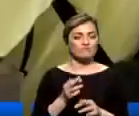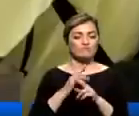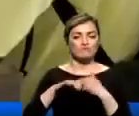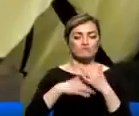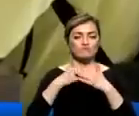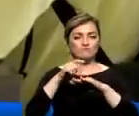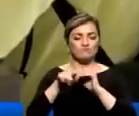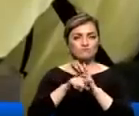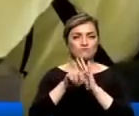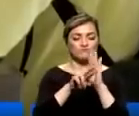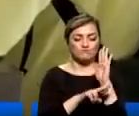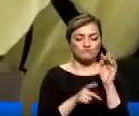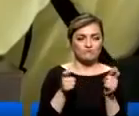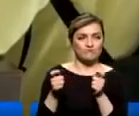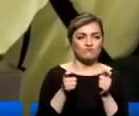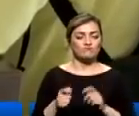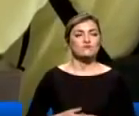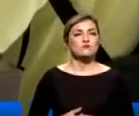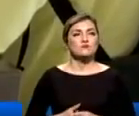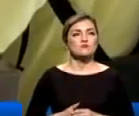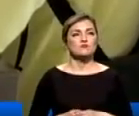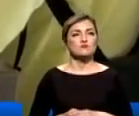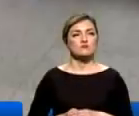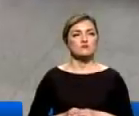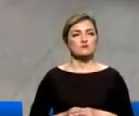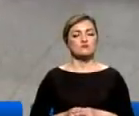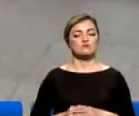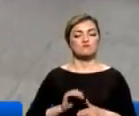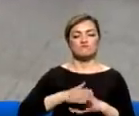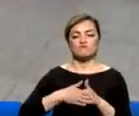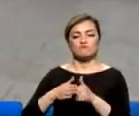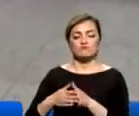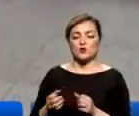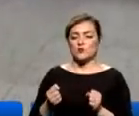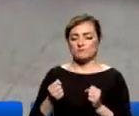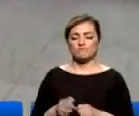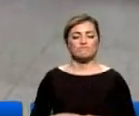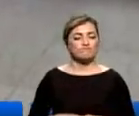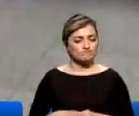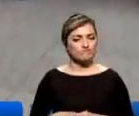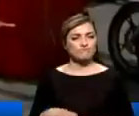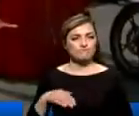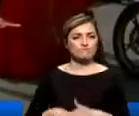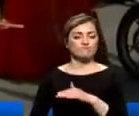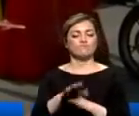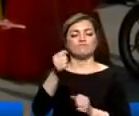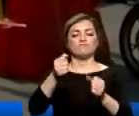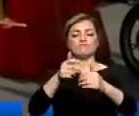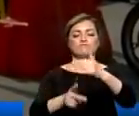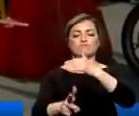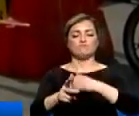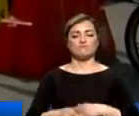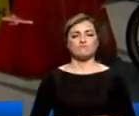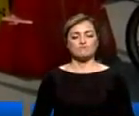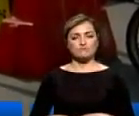negativos. Aquí los protocolos y controles adicionales a la toma de las pruebas son bastante estrictos. Comienzan en el ingreso al parqueadero del aeropuerto,